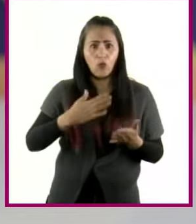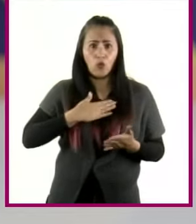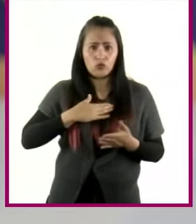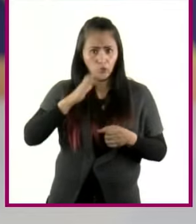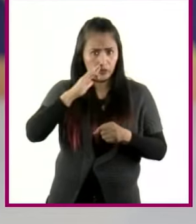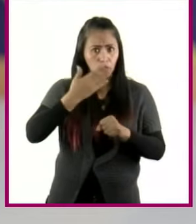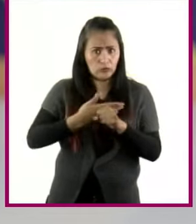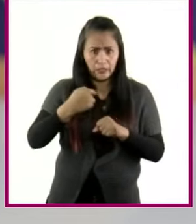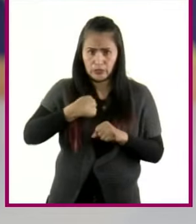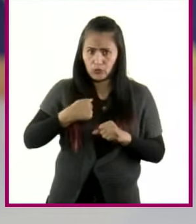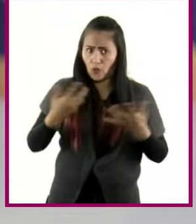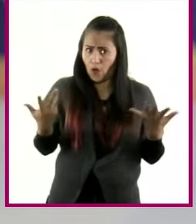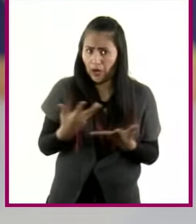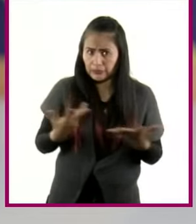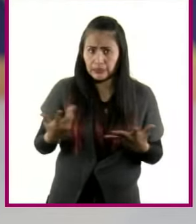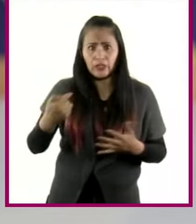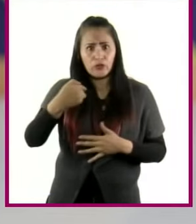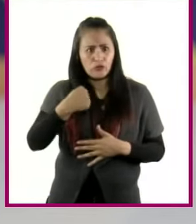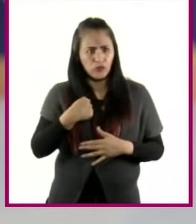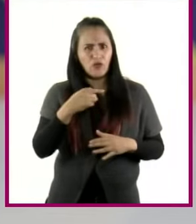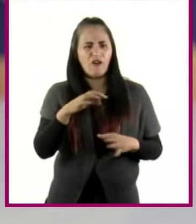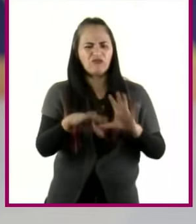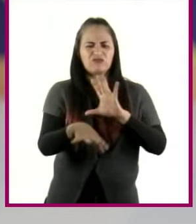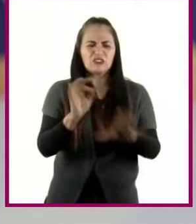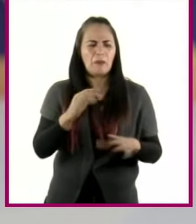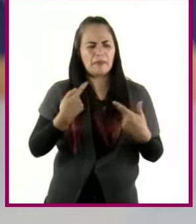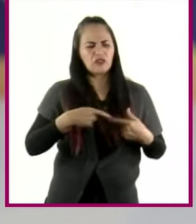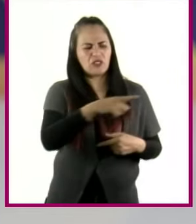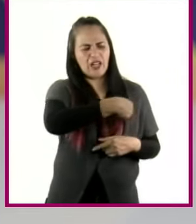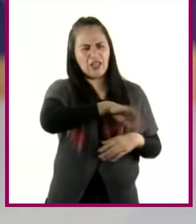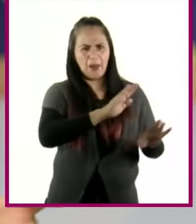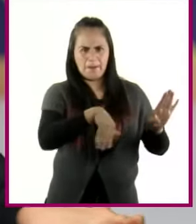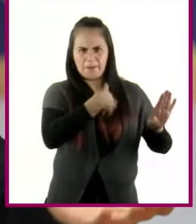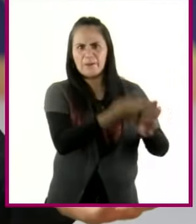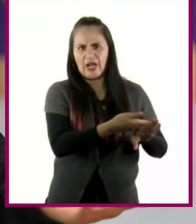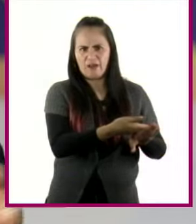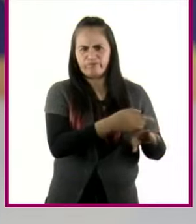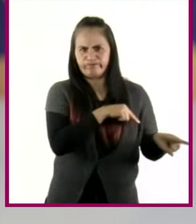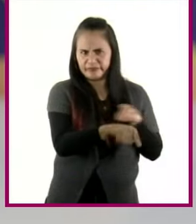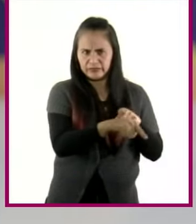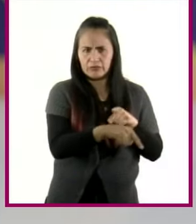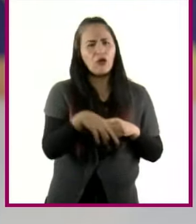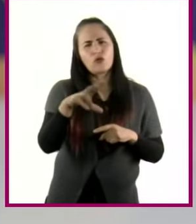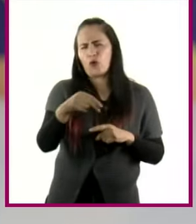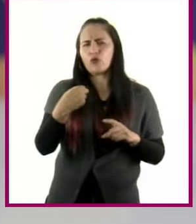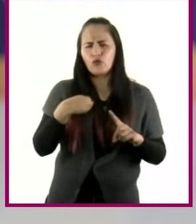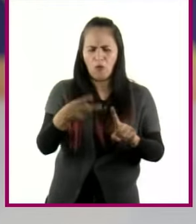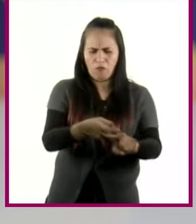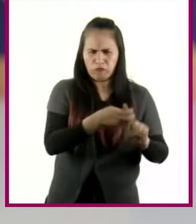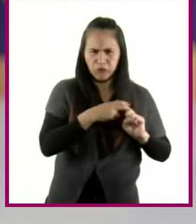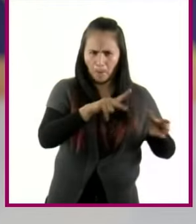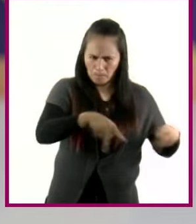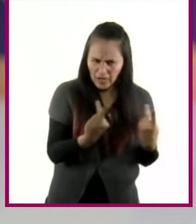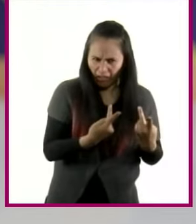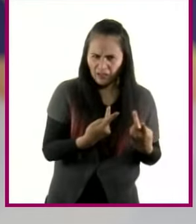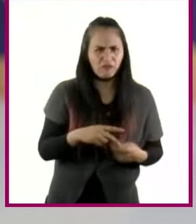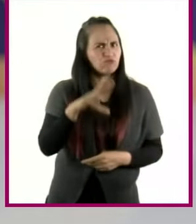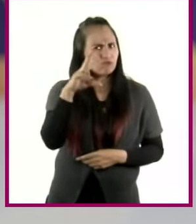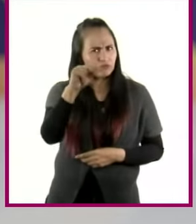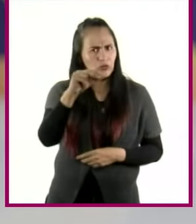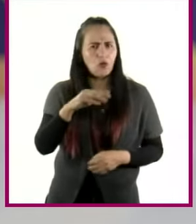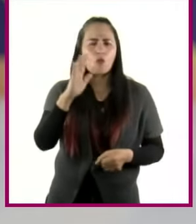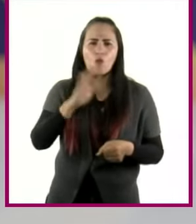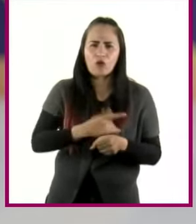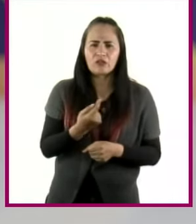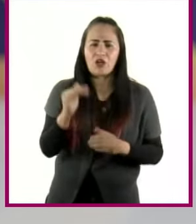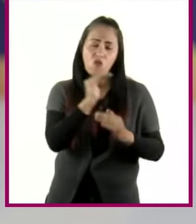de mis acciones. Nunca elegiría hacer daño a las personas, así que jamás me volvería un tratante de personas. Porque un